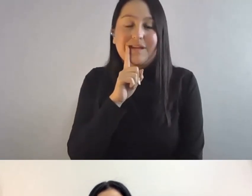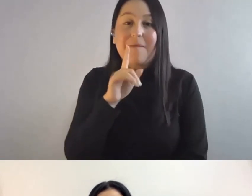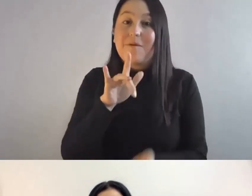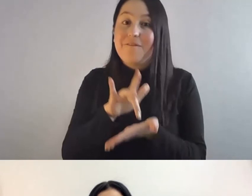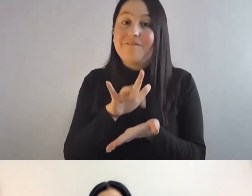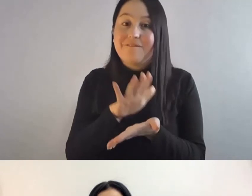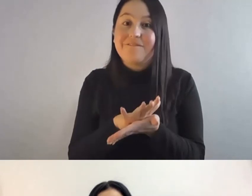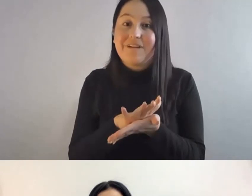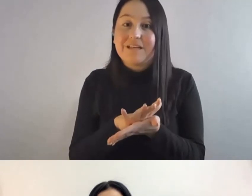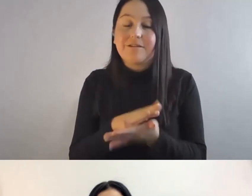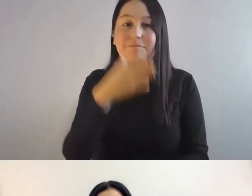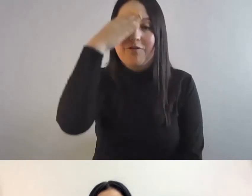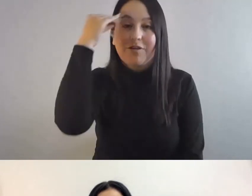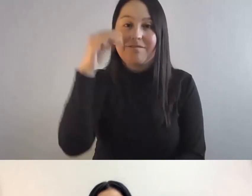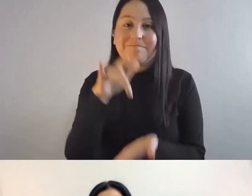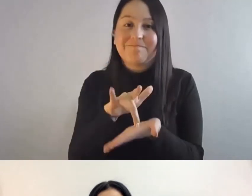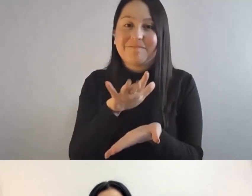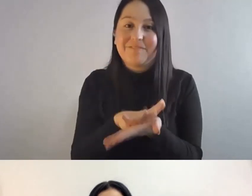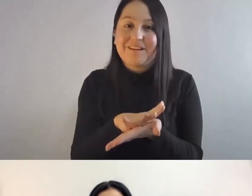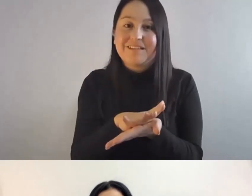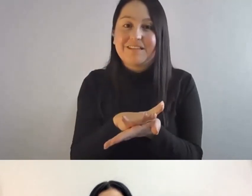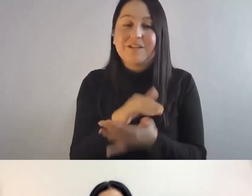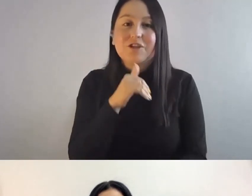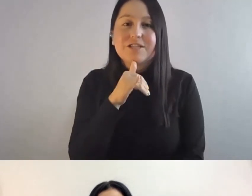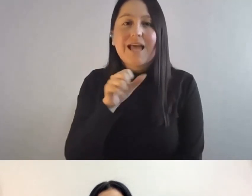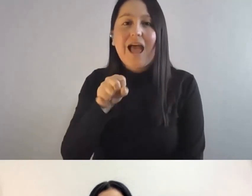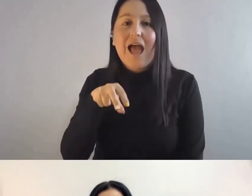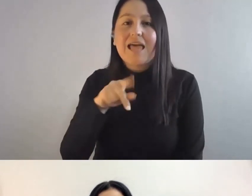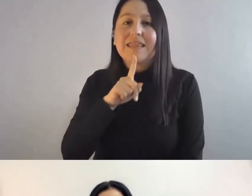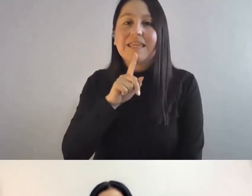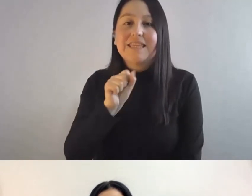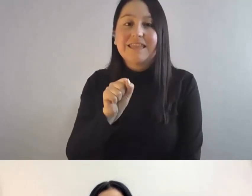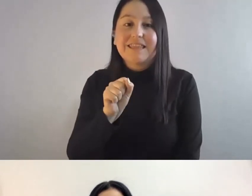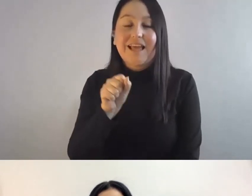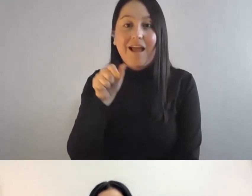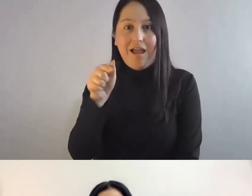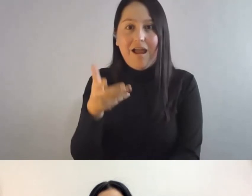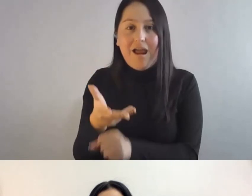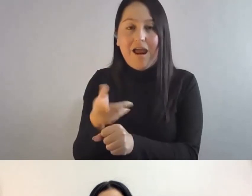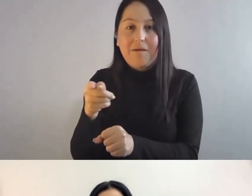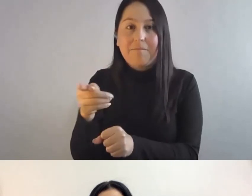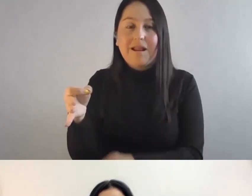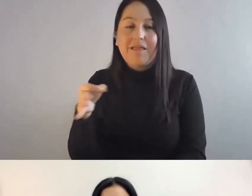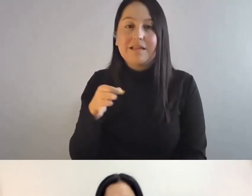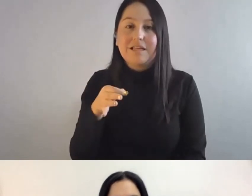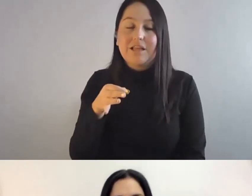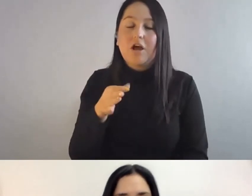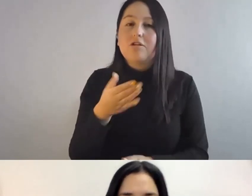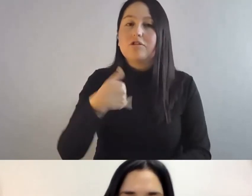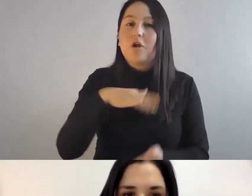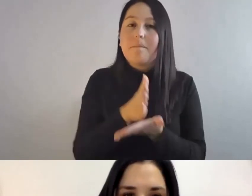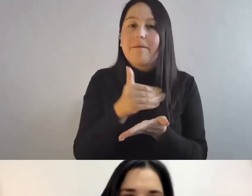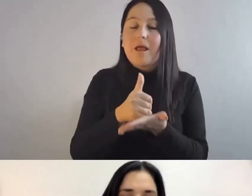me había olvidado decirlo. No sé si la Anita está ahí para que me sople la fecha. Pero nosotros nos estamos planificando para la primera semana de